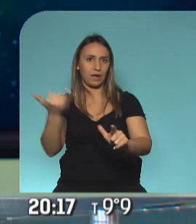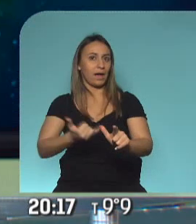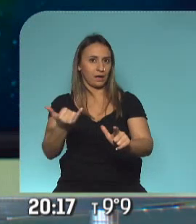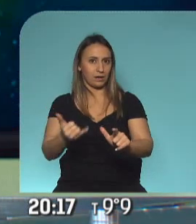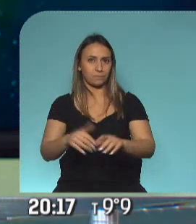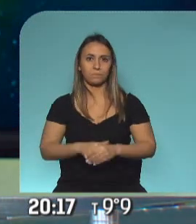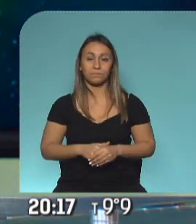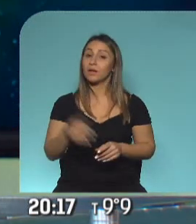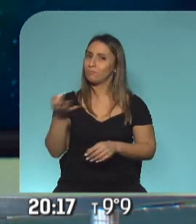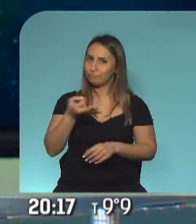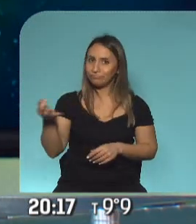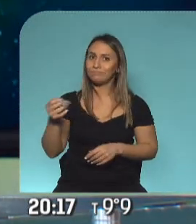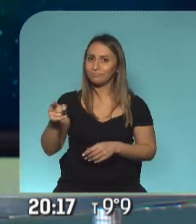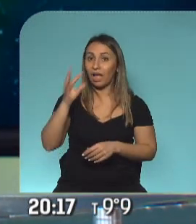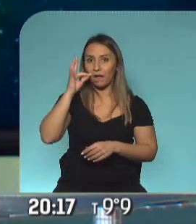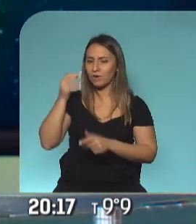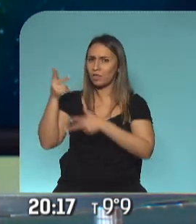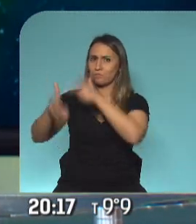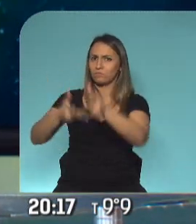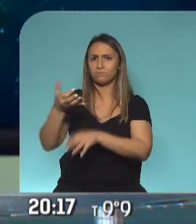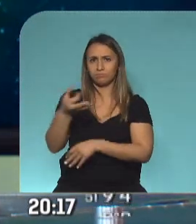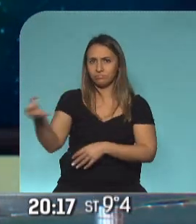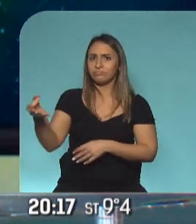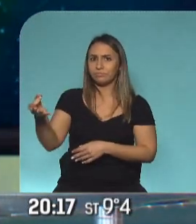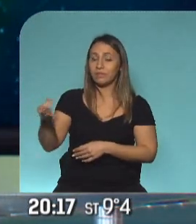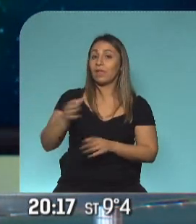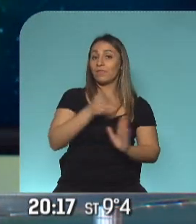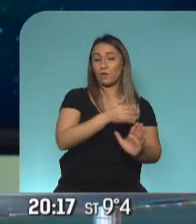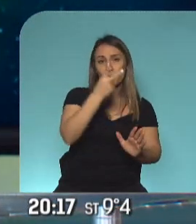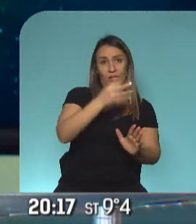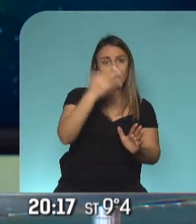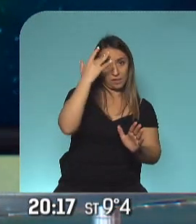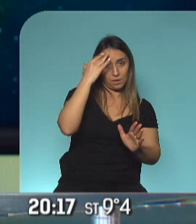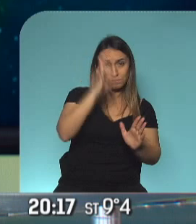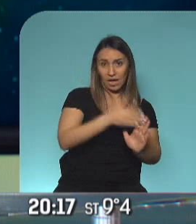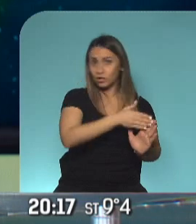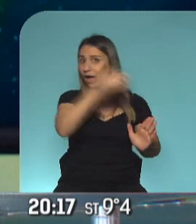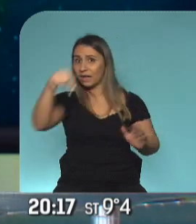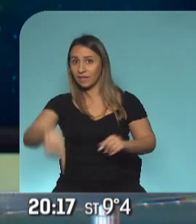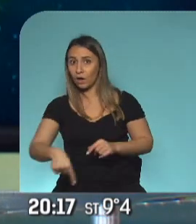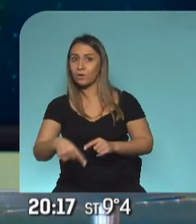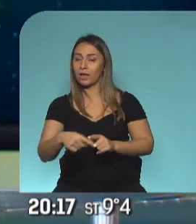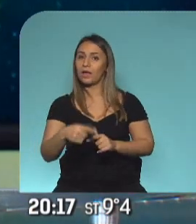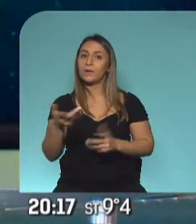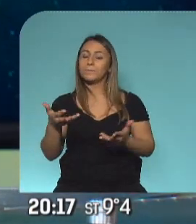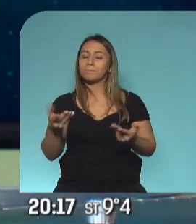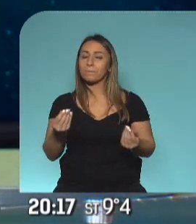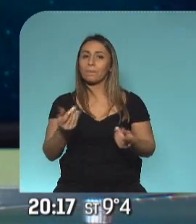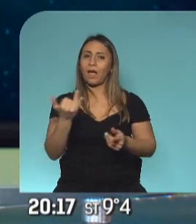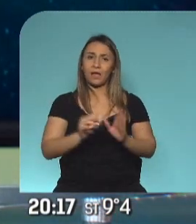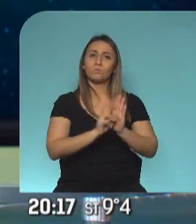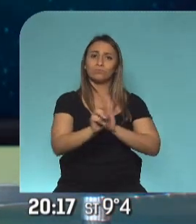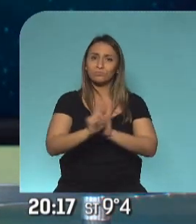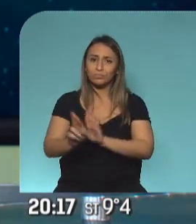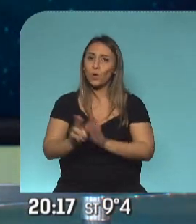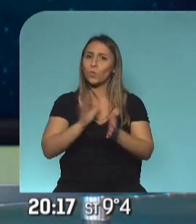Es cierto lo que marcaba Alfredo, es cierto que desde el 20 de marzo hasta hoy se han abierto, se han dispuesto nuevas aperturas